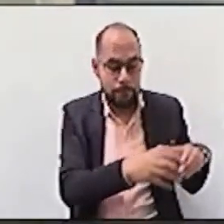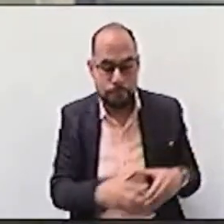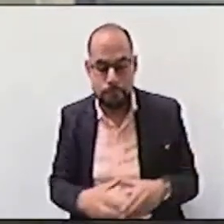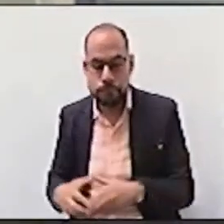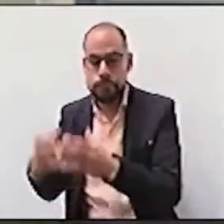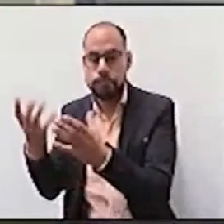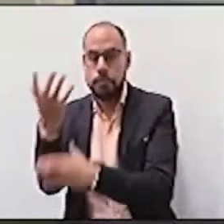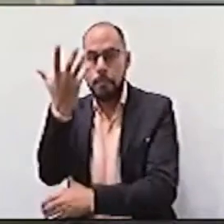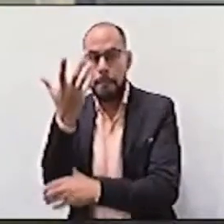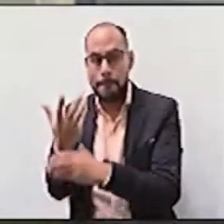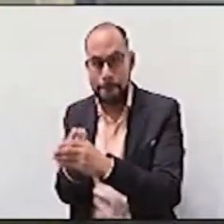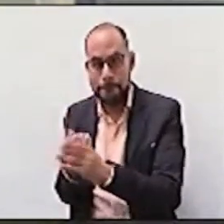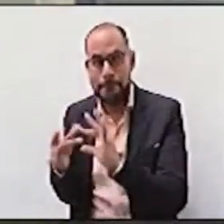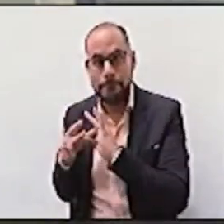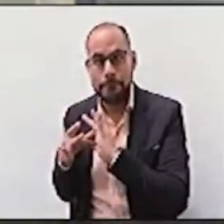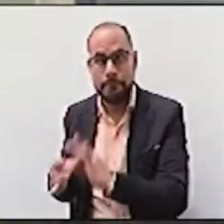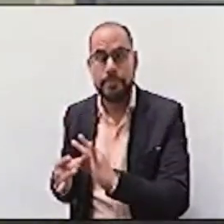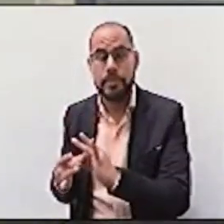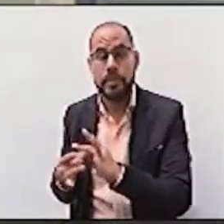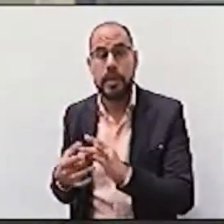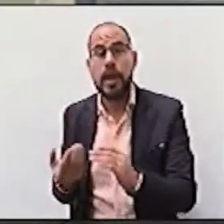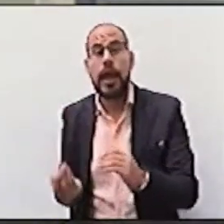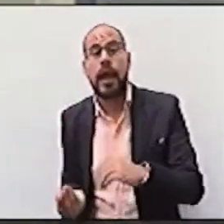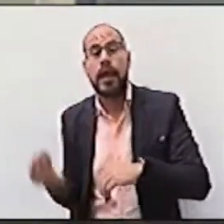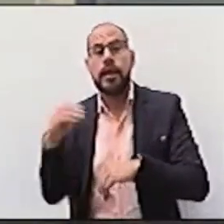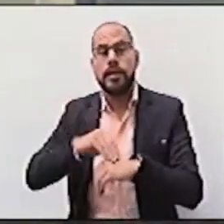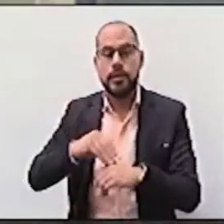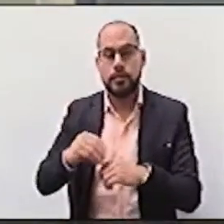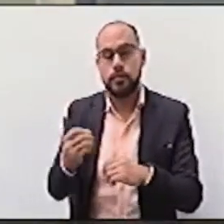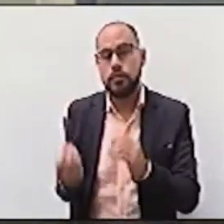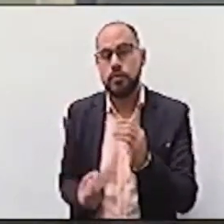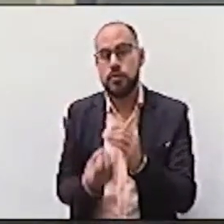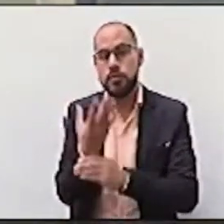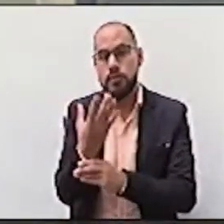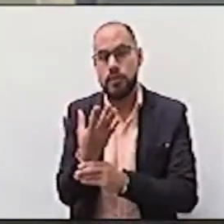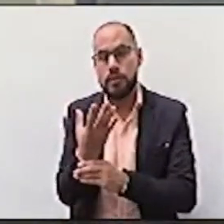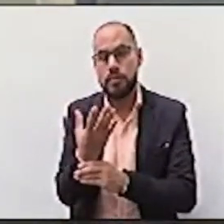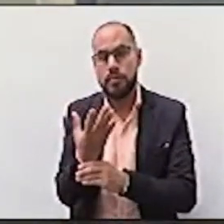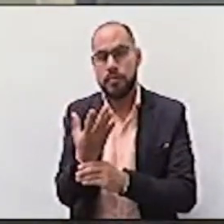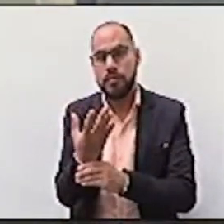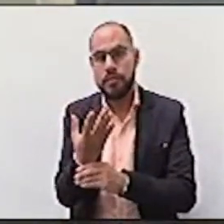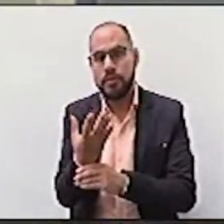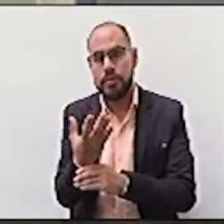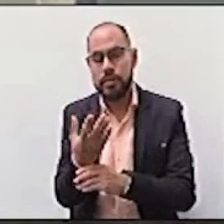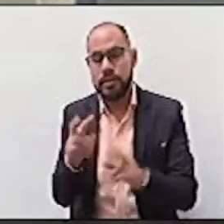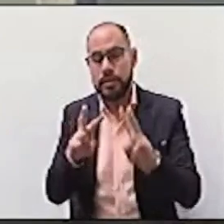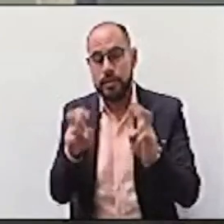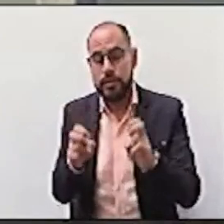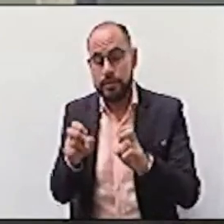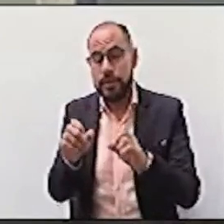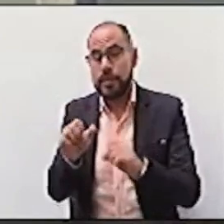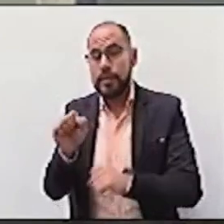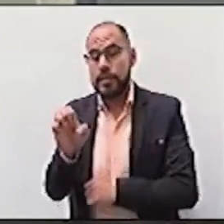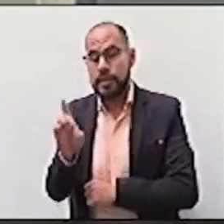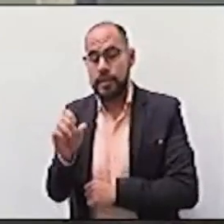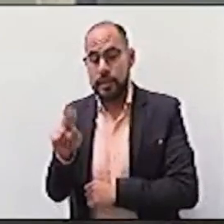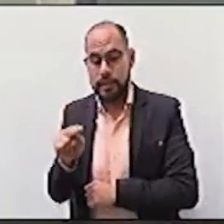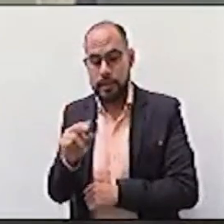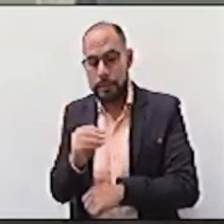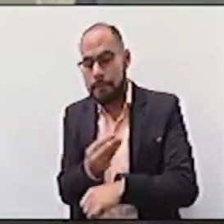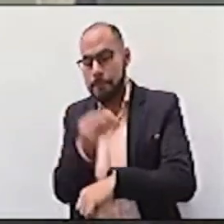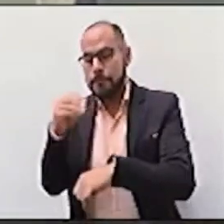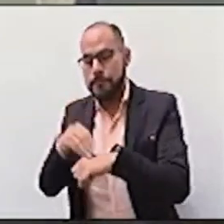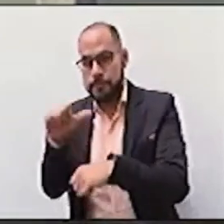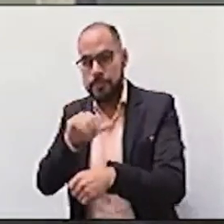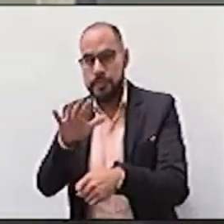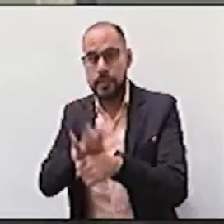se añadió un elemento más al ente administrativo de la Secretaría de la Defensa Nacional. El primero de ellos